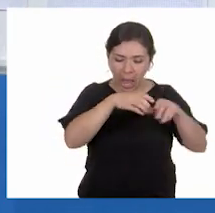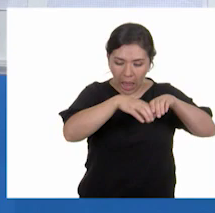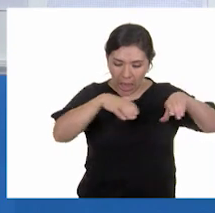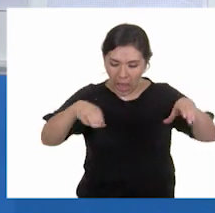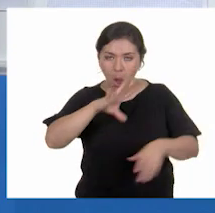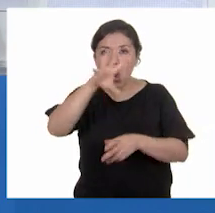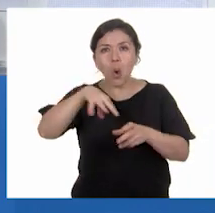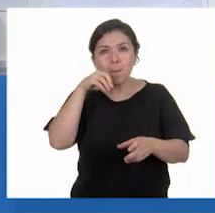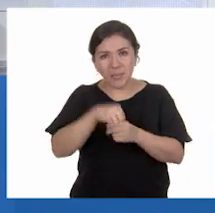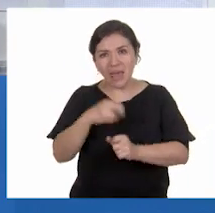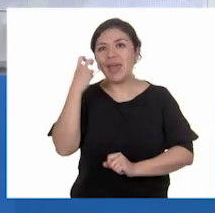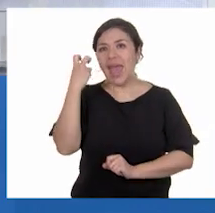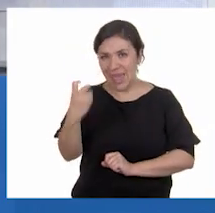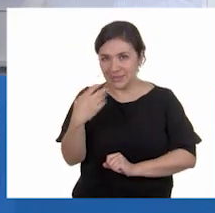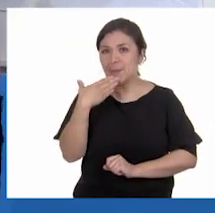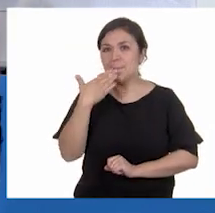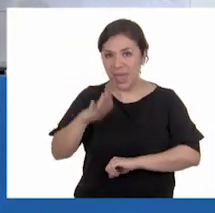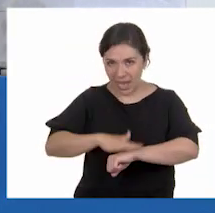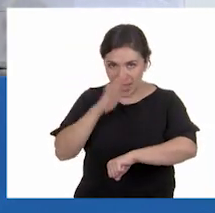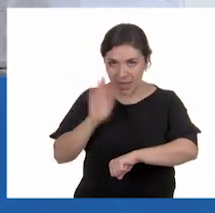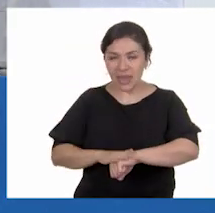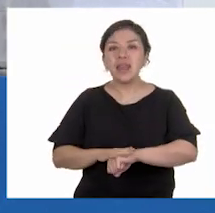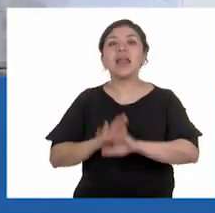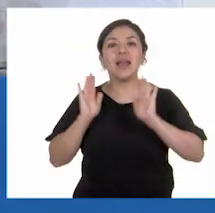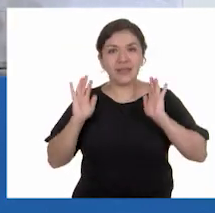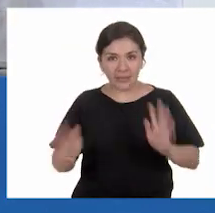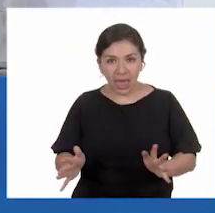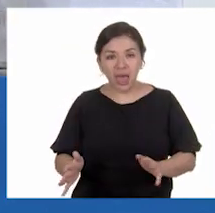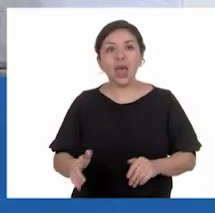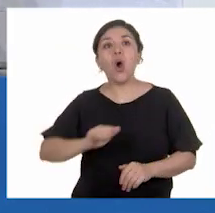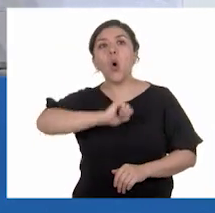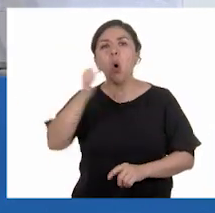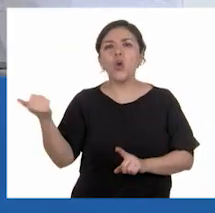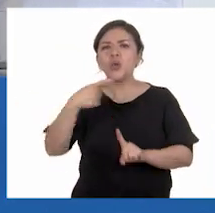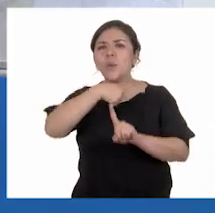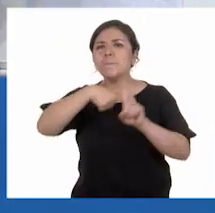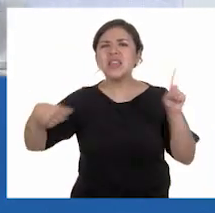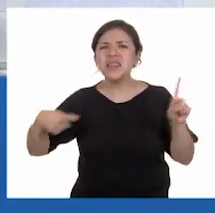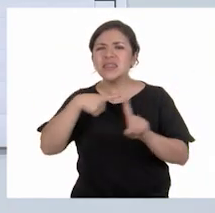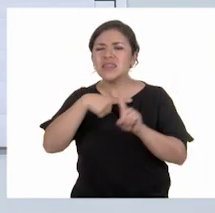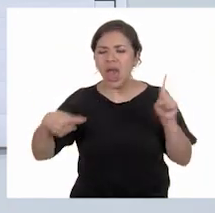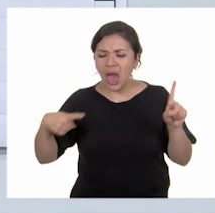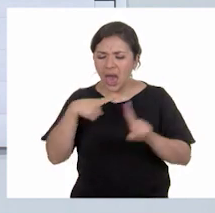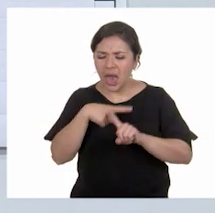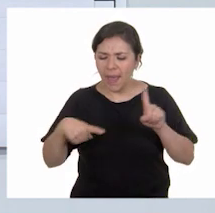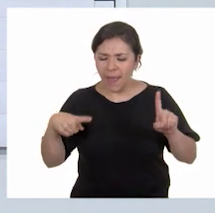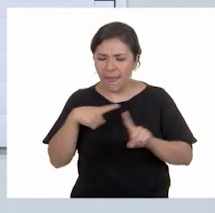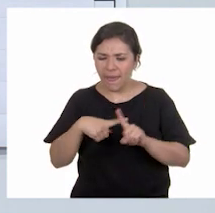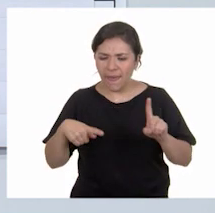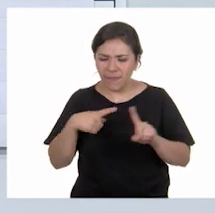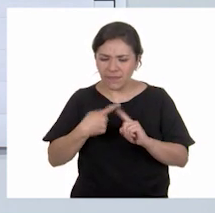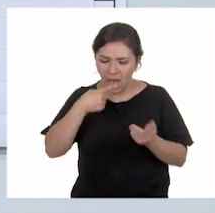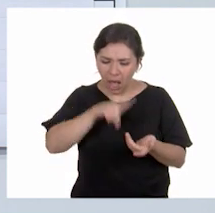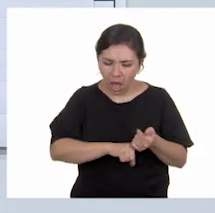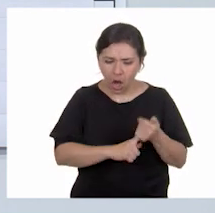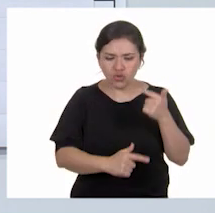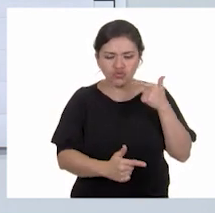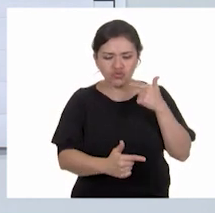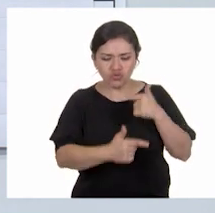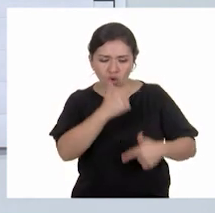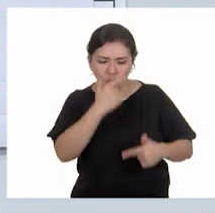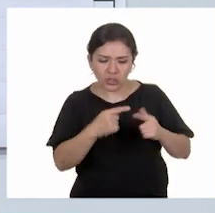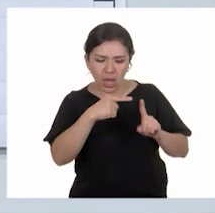18 recipientes completos. Y la mitad de un recipiente, que serían